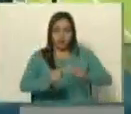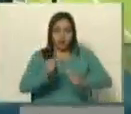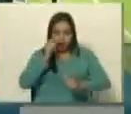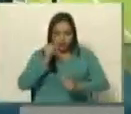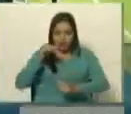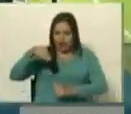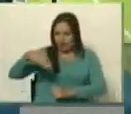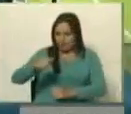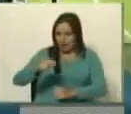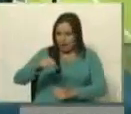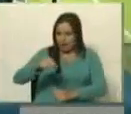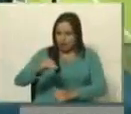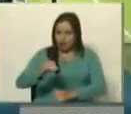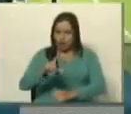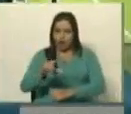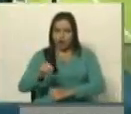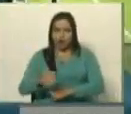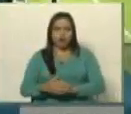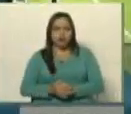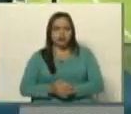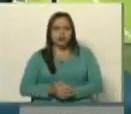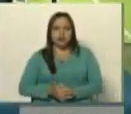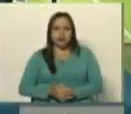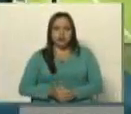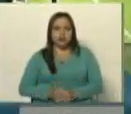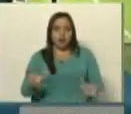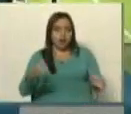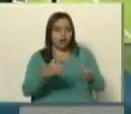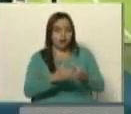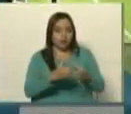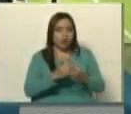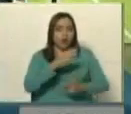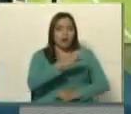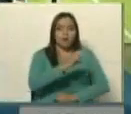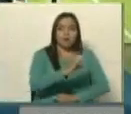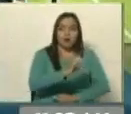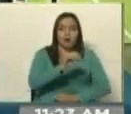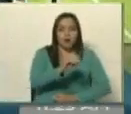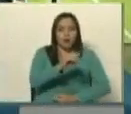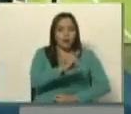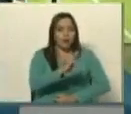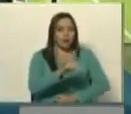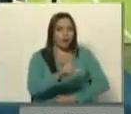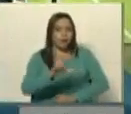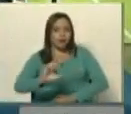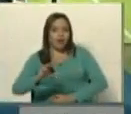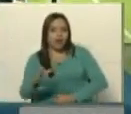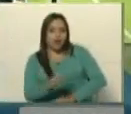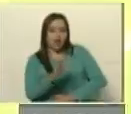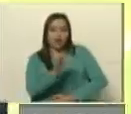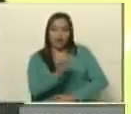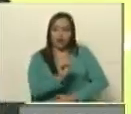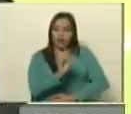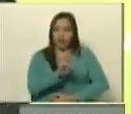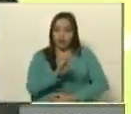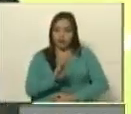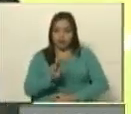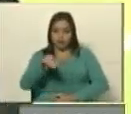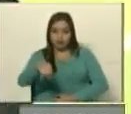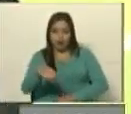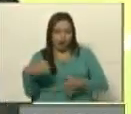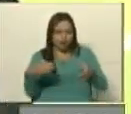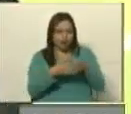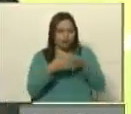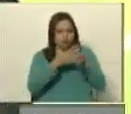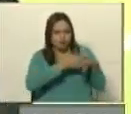Manolo de los Santos, de la organización People Forum. ¿Eh? Seguimos abordando diferentes temas y este sobre todo lo que